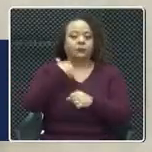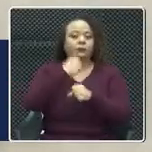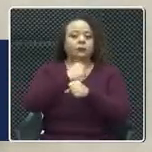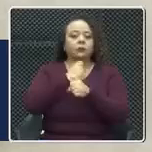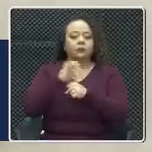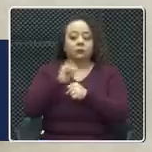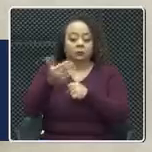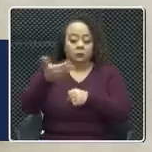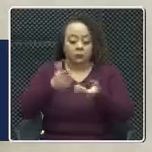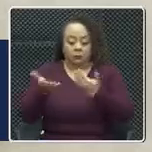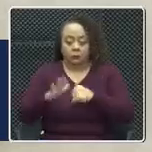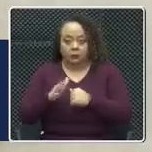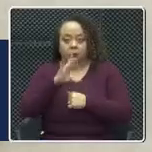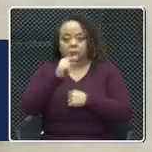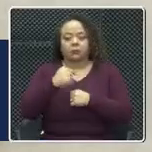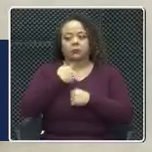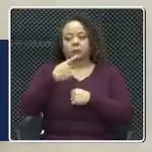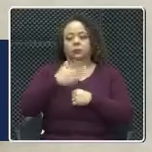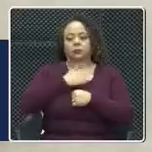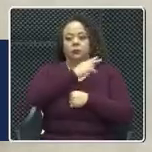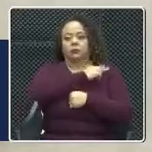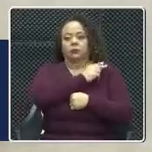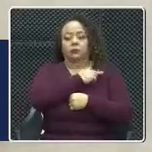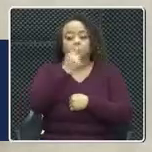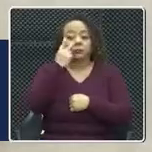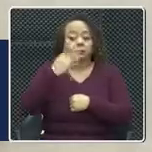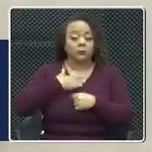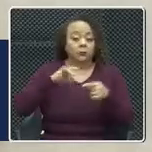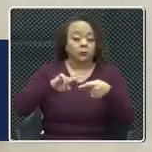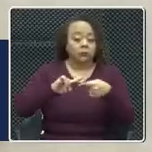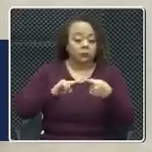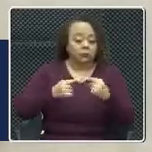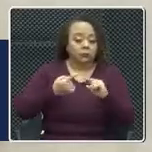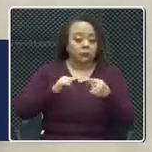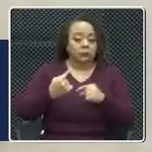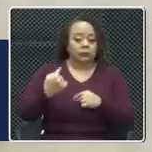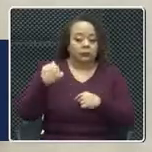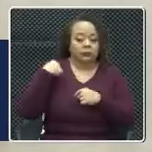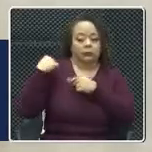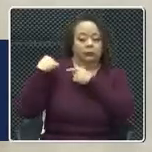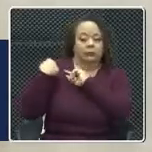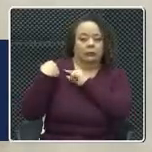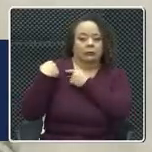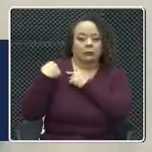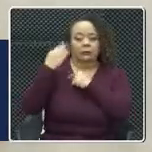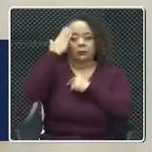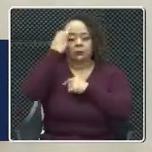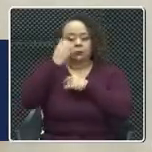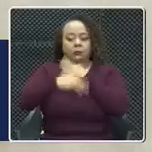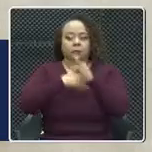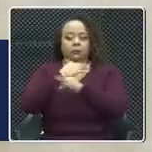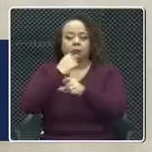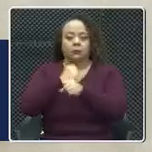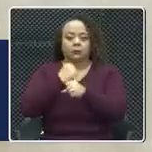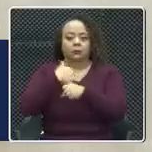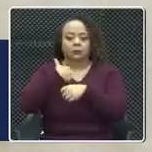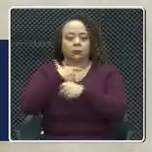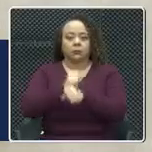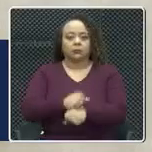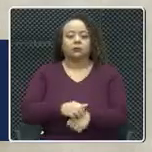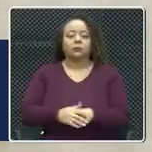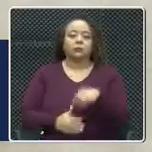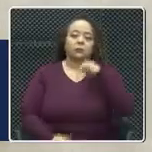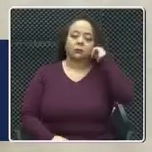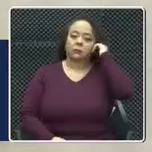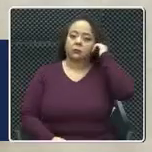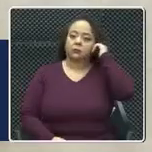como empacadora y de pronto llego y le digo a mi patrono, mire, es que a mí me empezó a doler el hombro, ¿verdad? Porque por el tipo de trabajo que yo realizo,